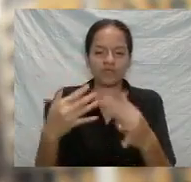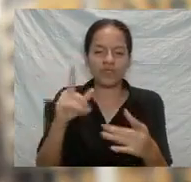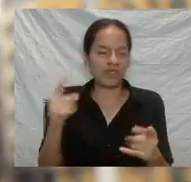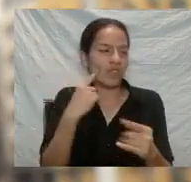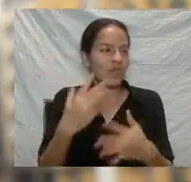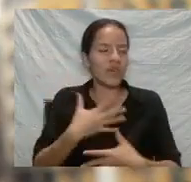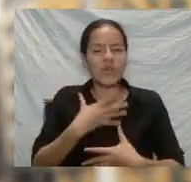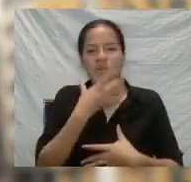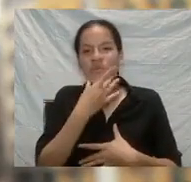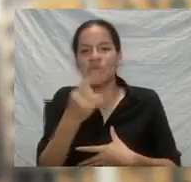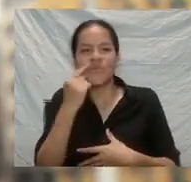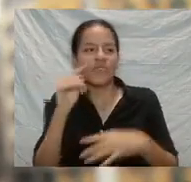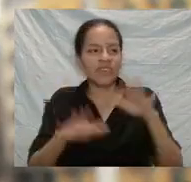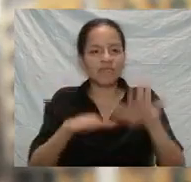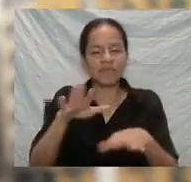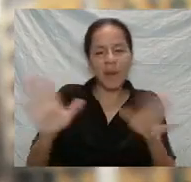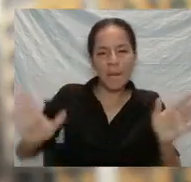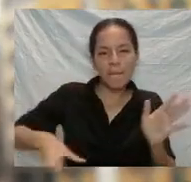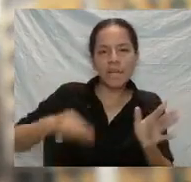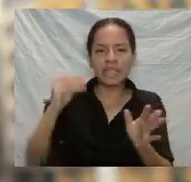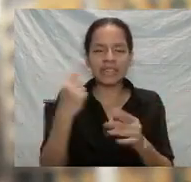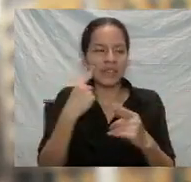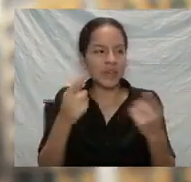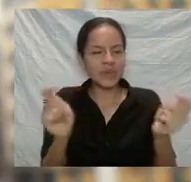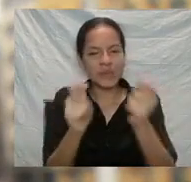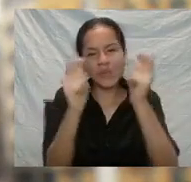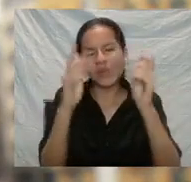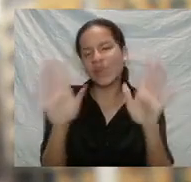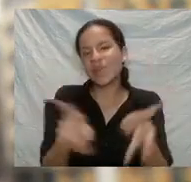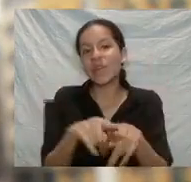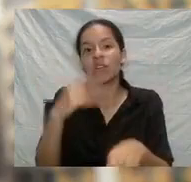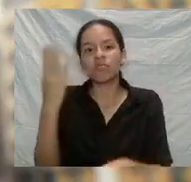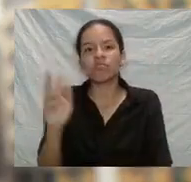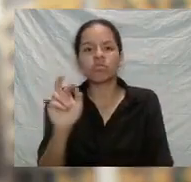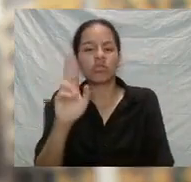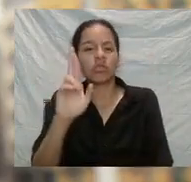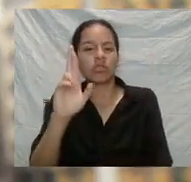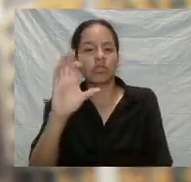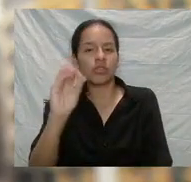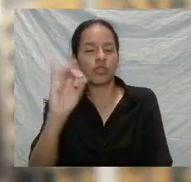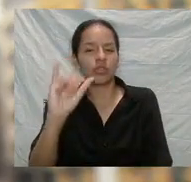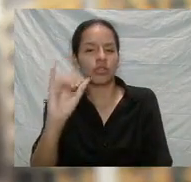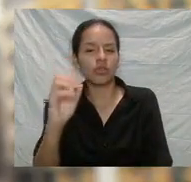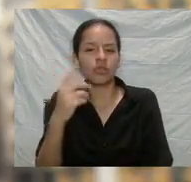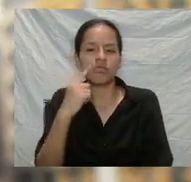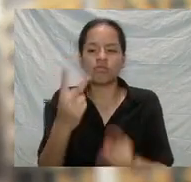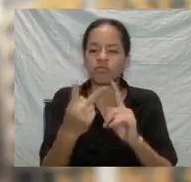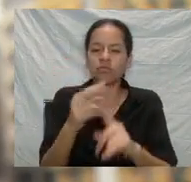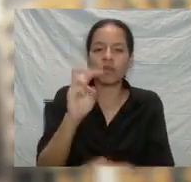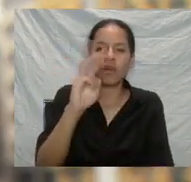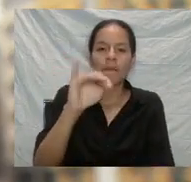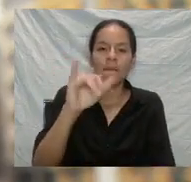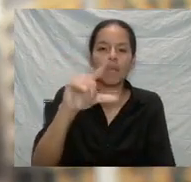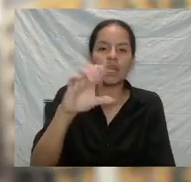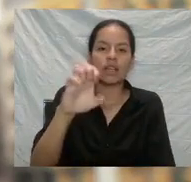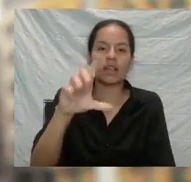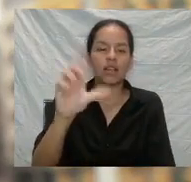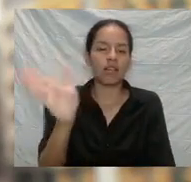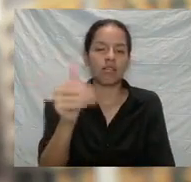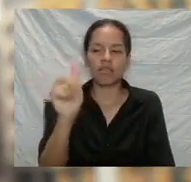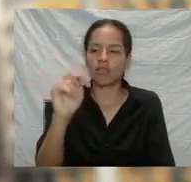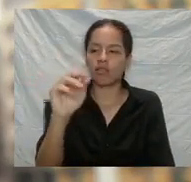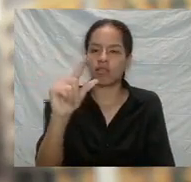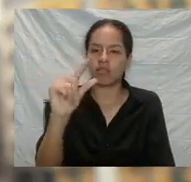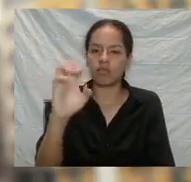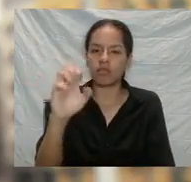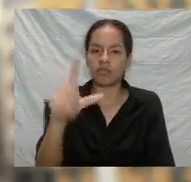a victorias garcía rojas a miguel ángel egido también y actual gómez en que nos está viendo ahora vamos con una